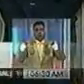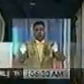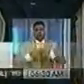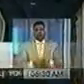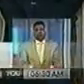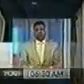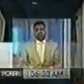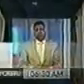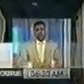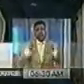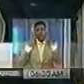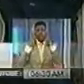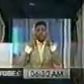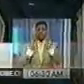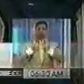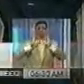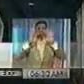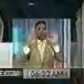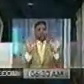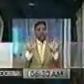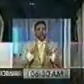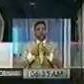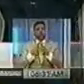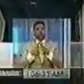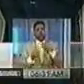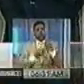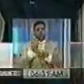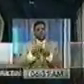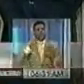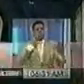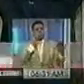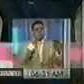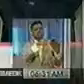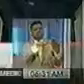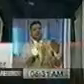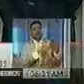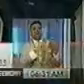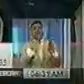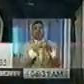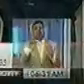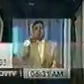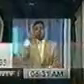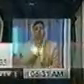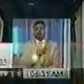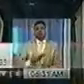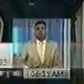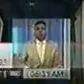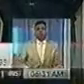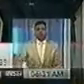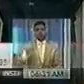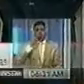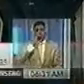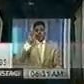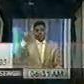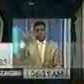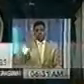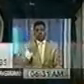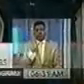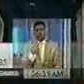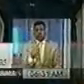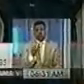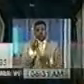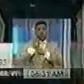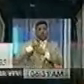en claro que se debe cumplir la instrucción del presidente de la República, Nicolás Maduro, en la defensa